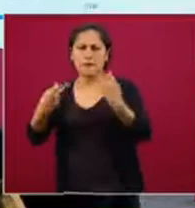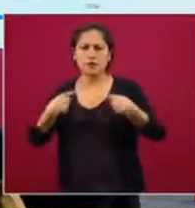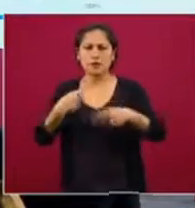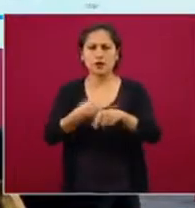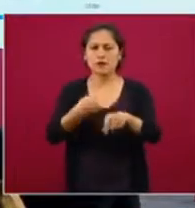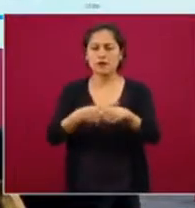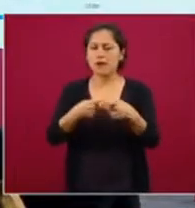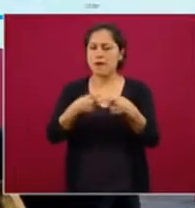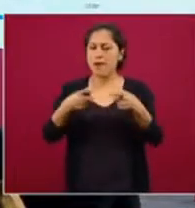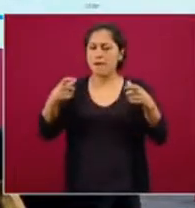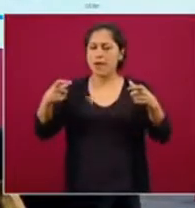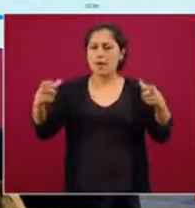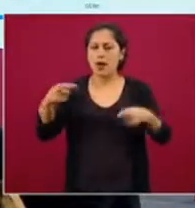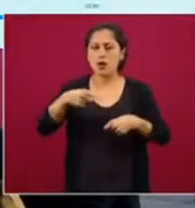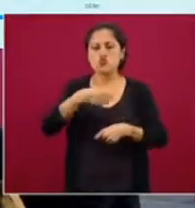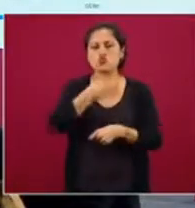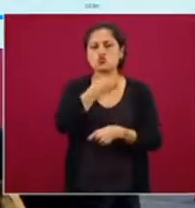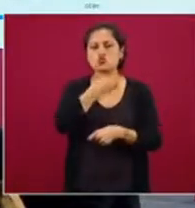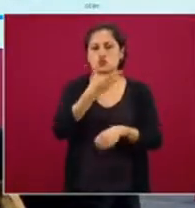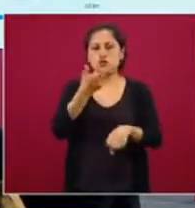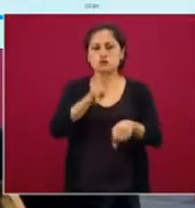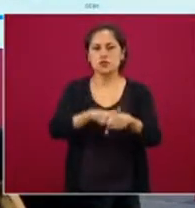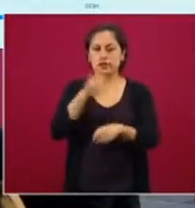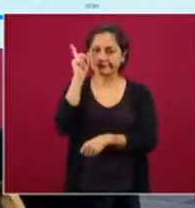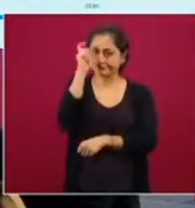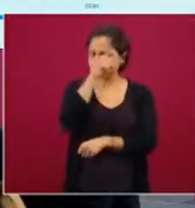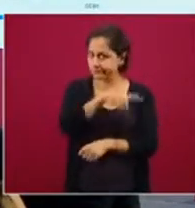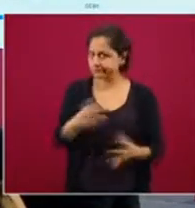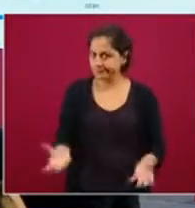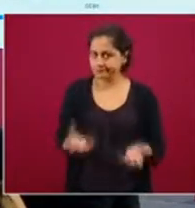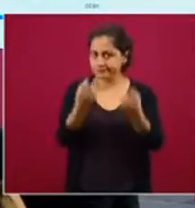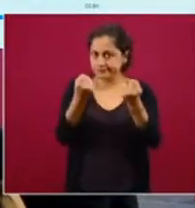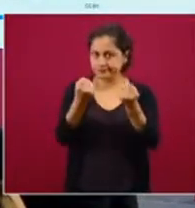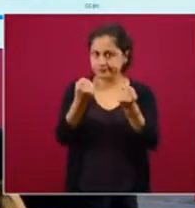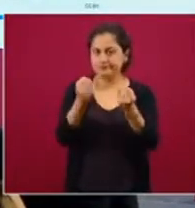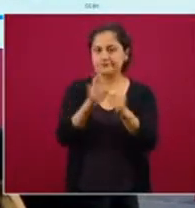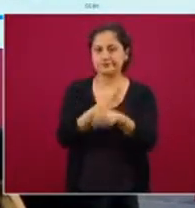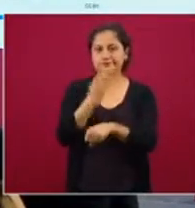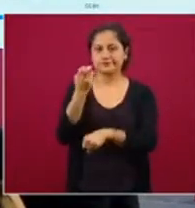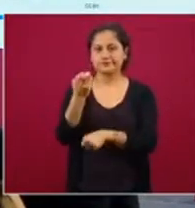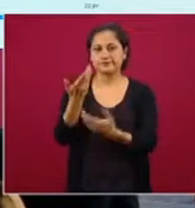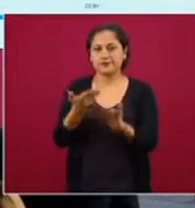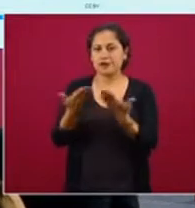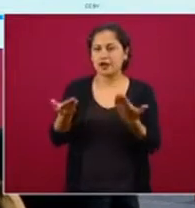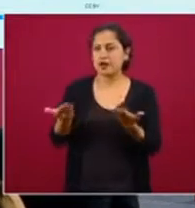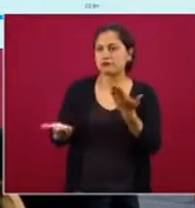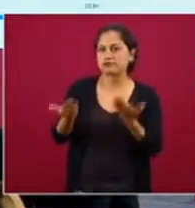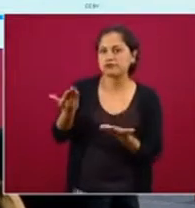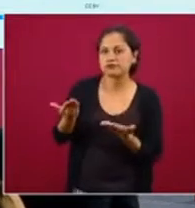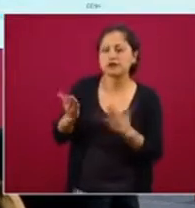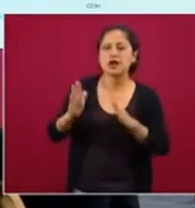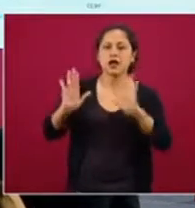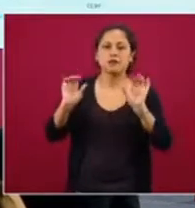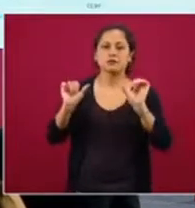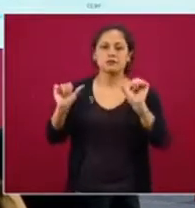o expandida del Sistema Nacional de Salud. Vamos a ver otro enfoque.